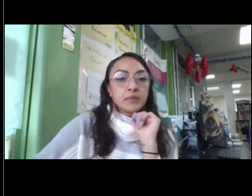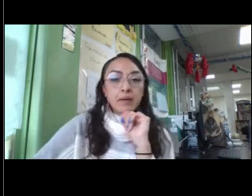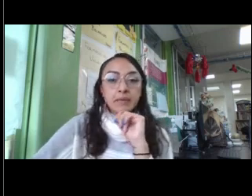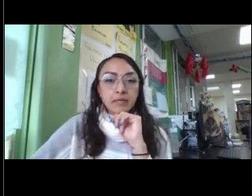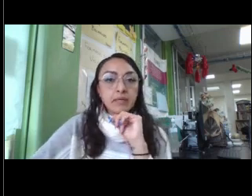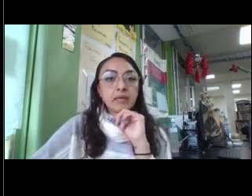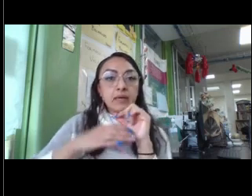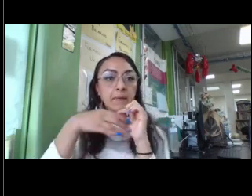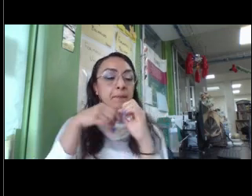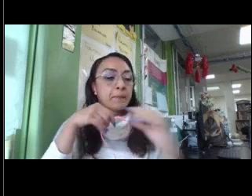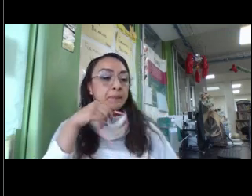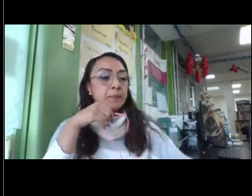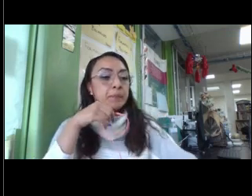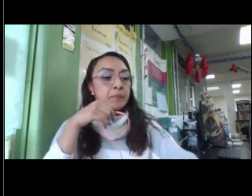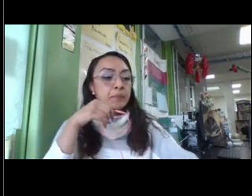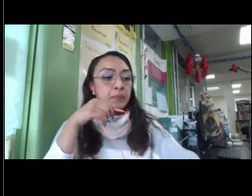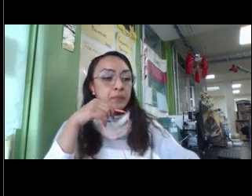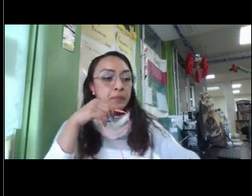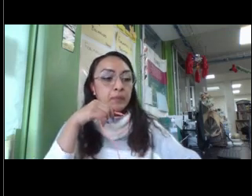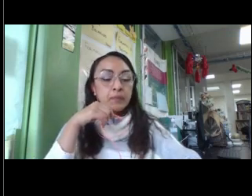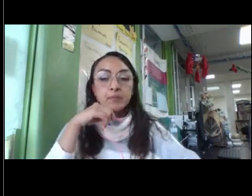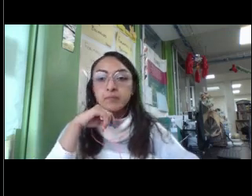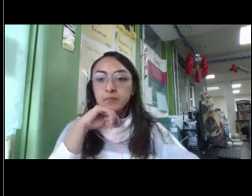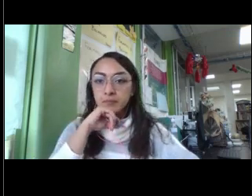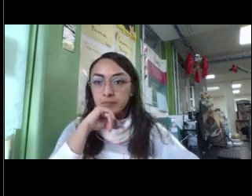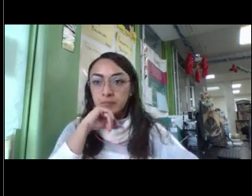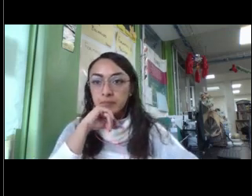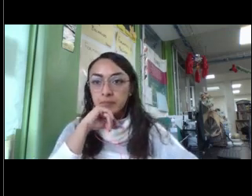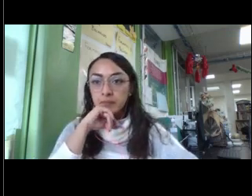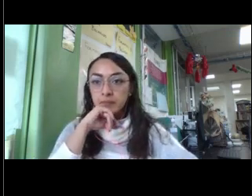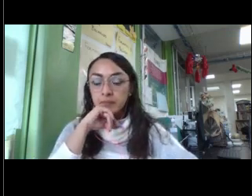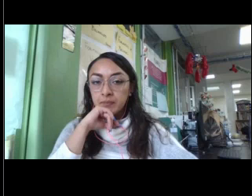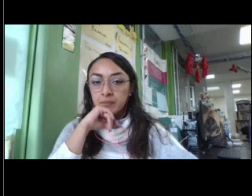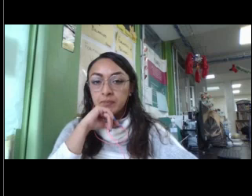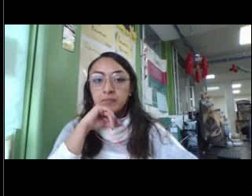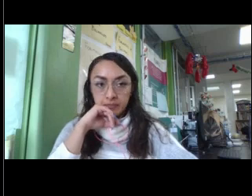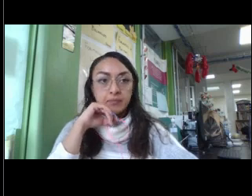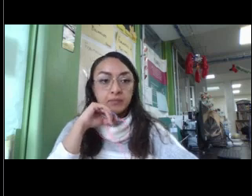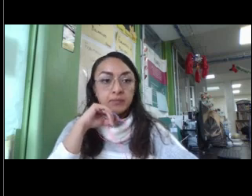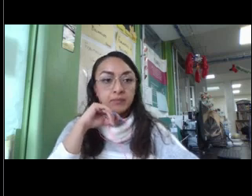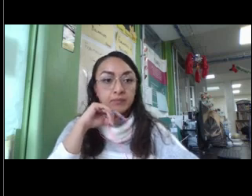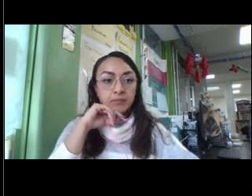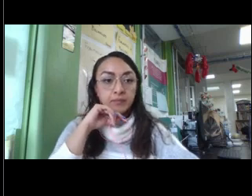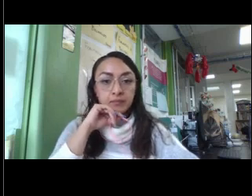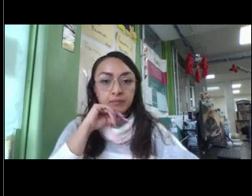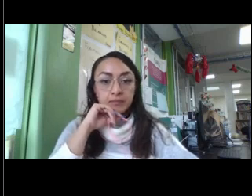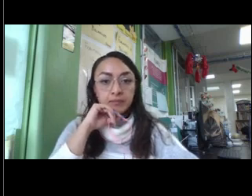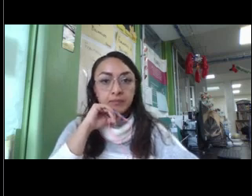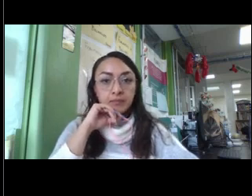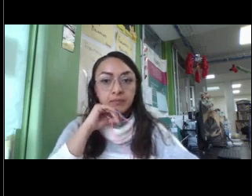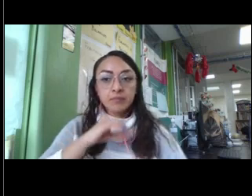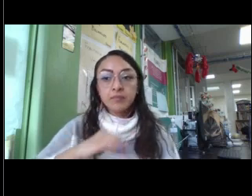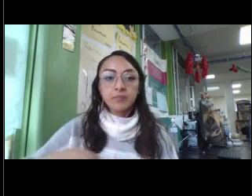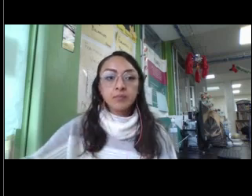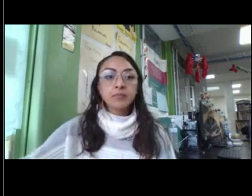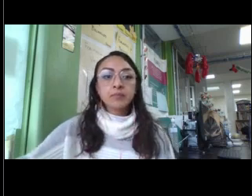yo, yo, yo, A ver, yo creo que es una idea falsa porque no todas las personas